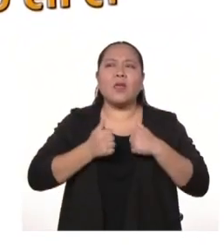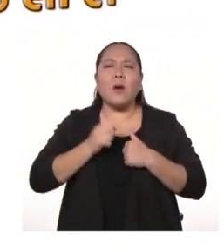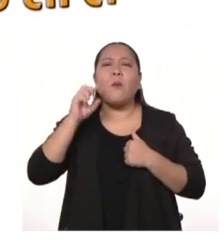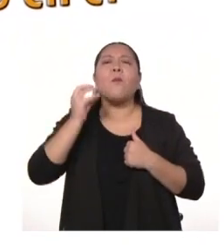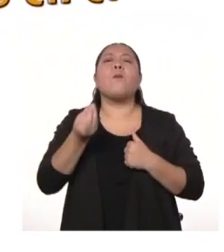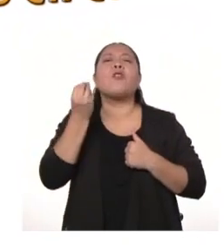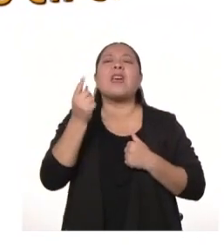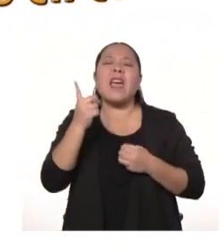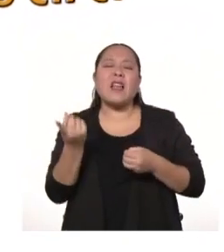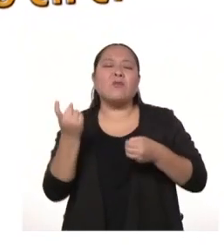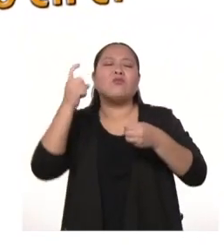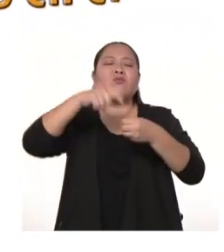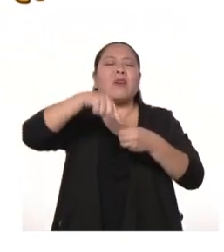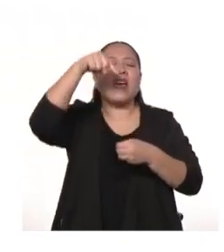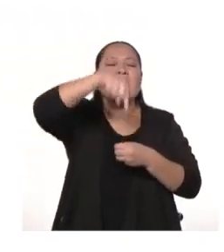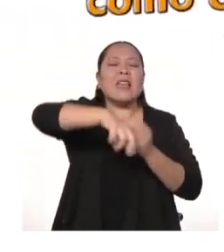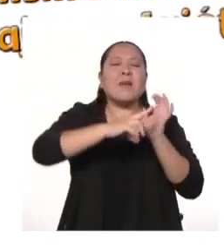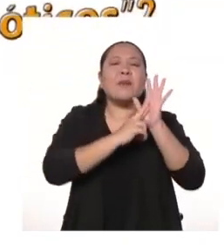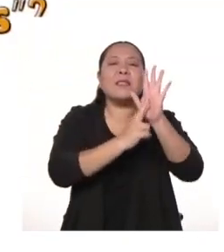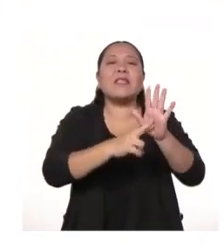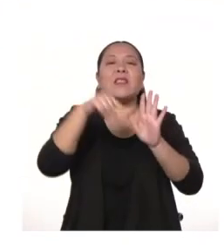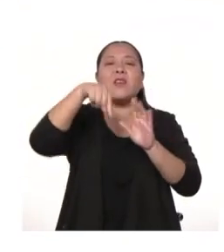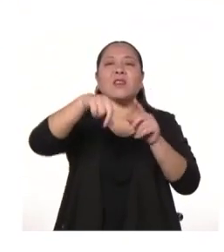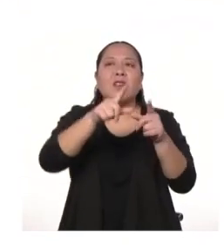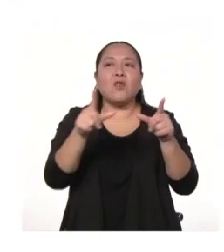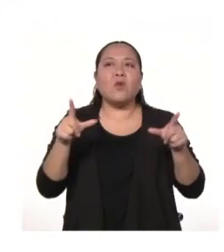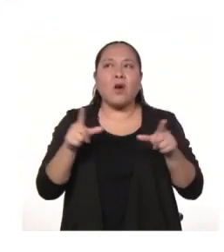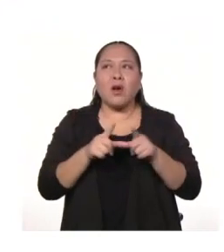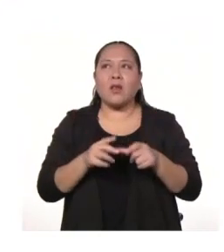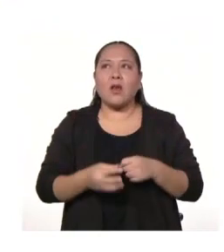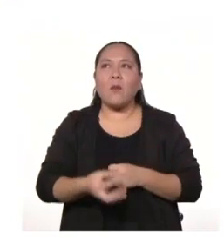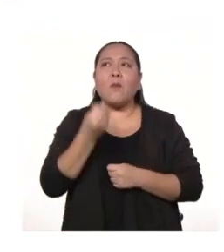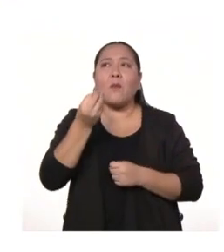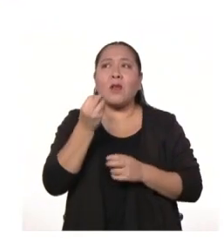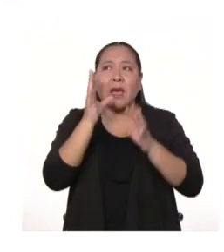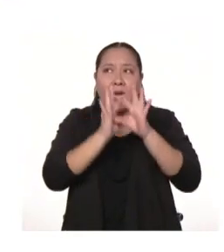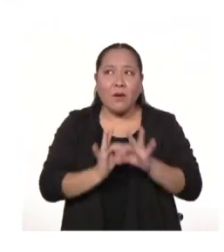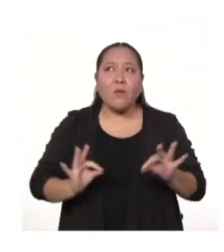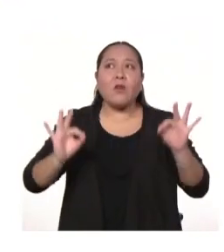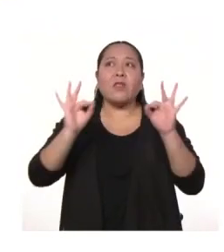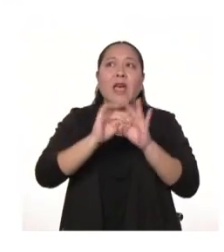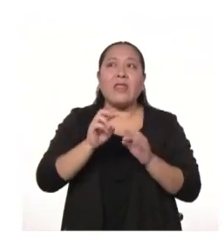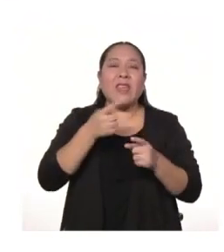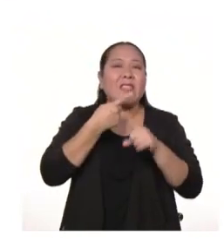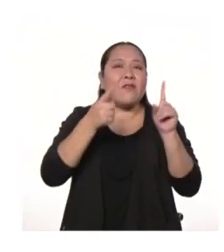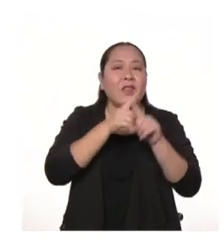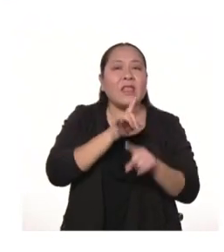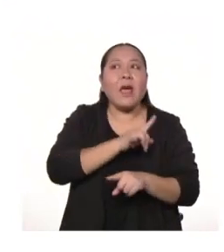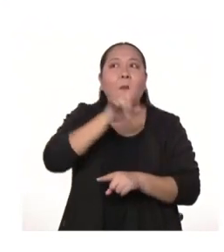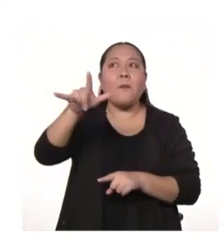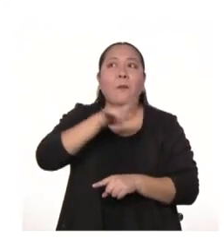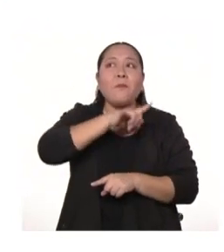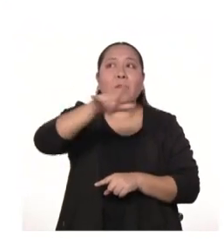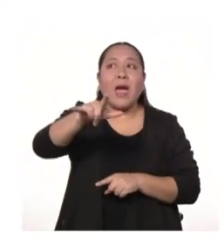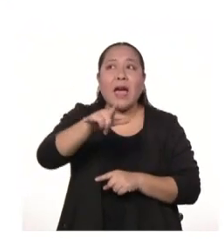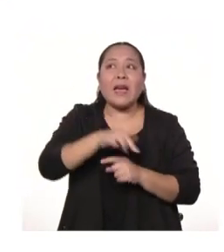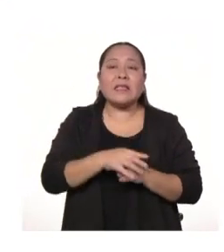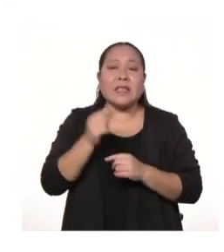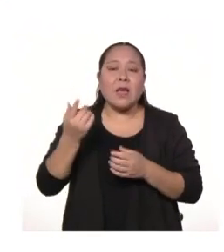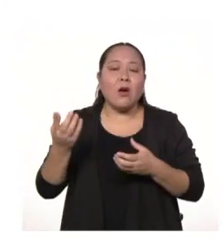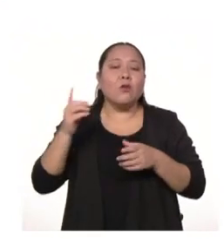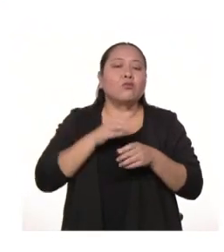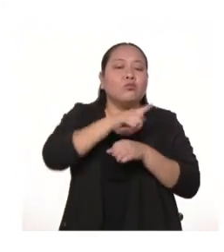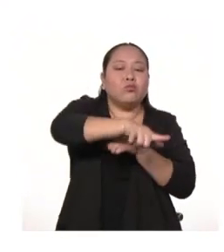el Palais Concert? ¿Por qué fueron tan importantes los viajes o giras de Valdelomar al interior